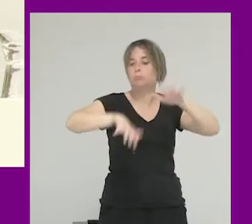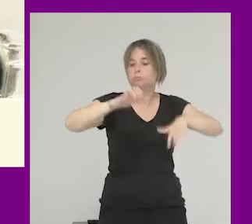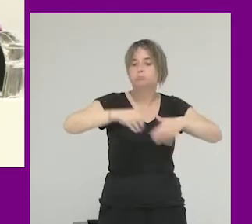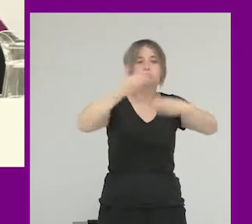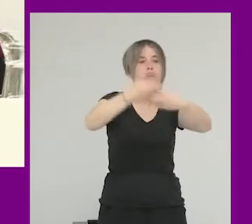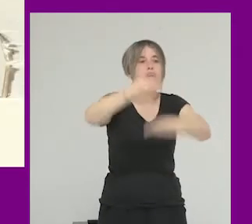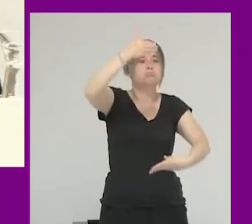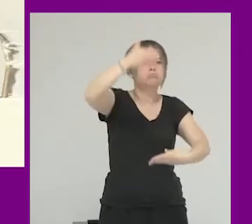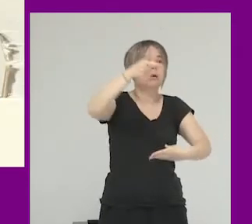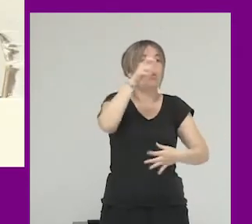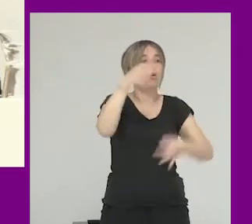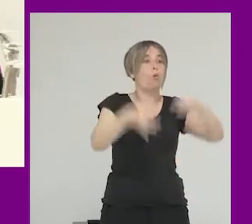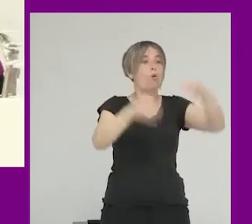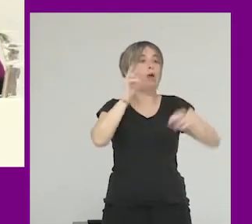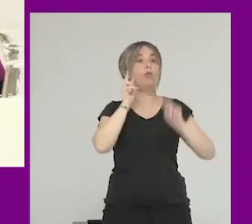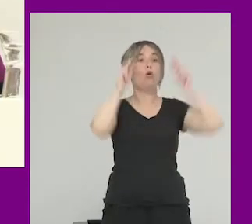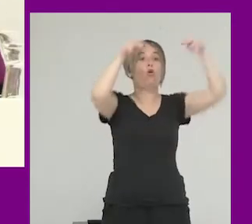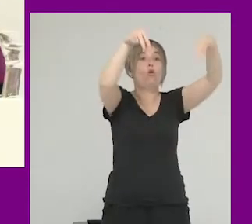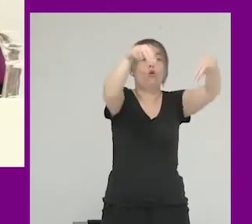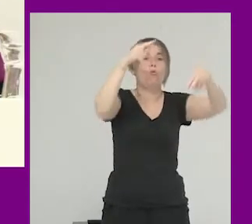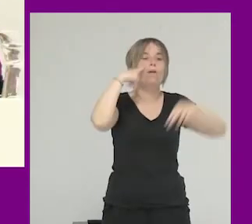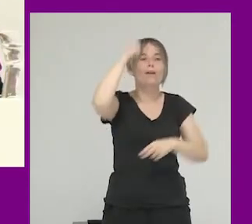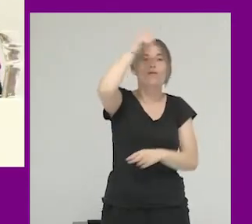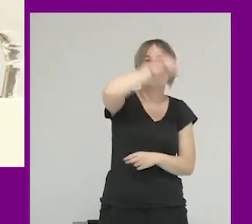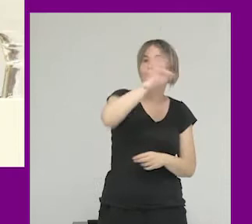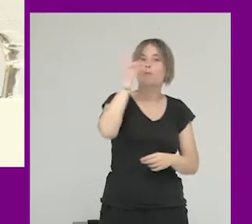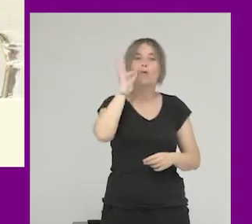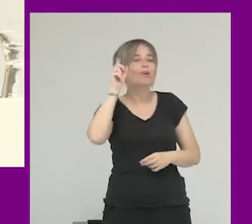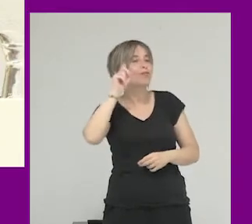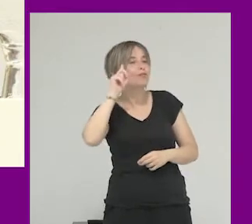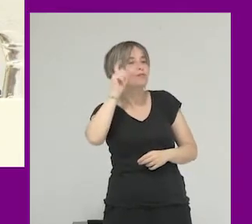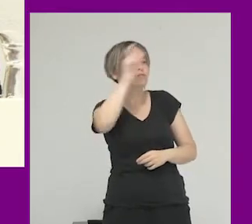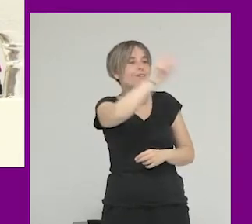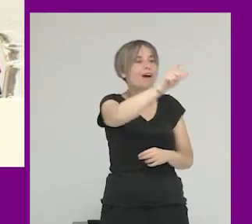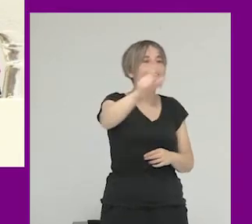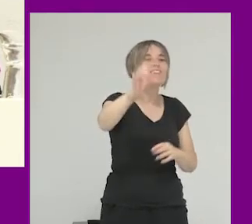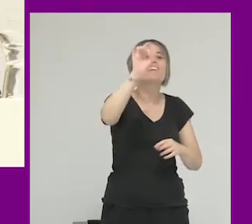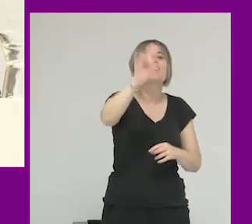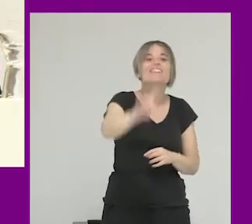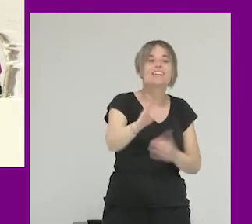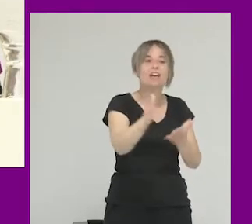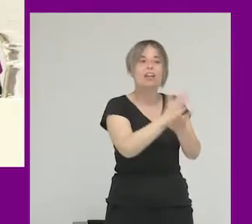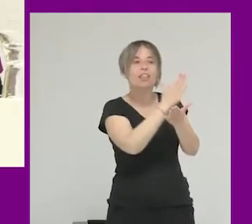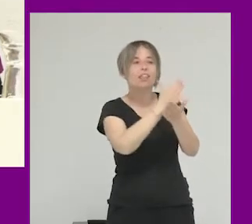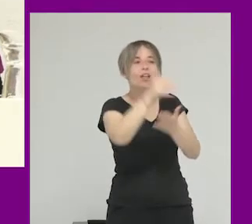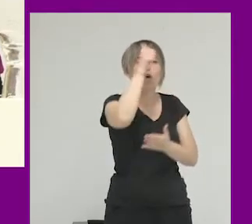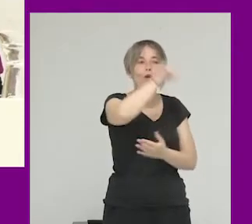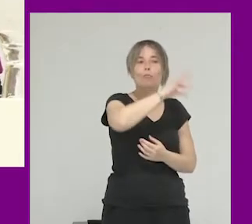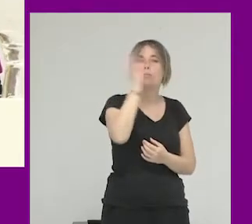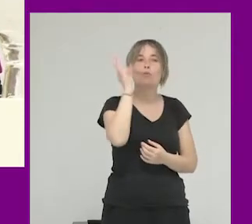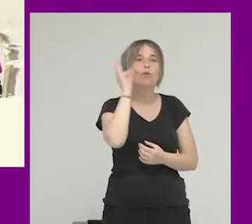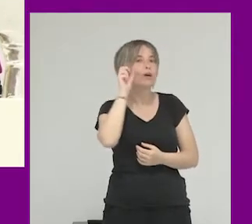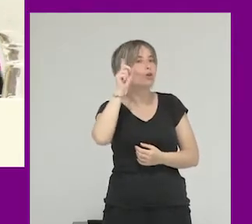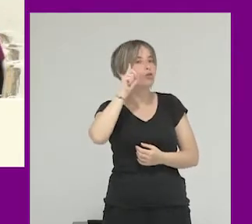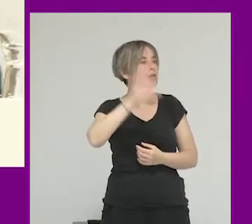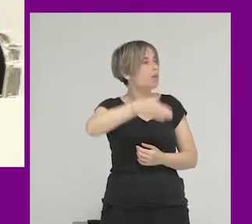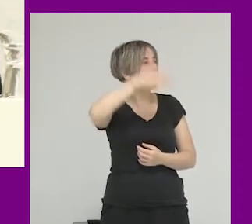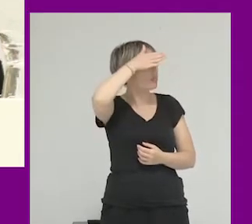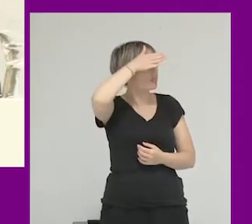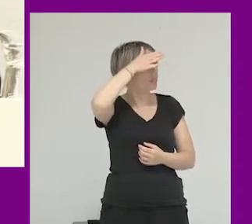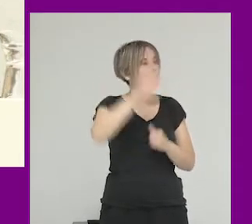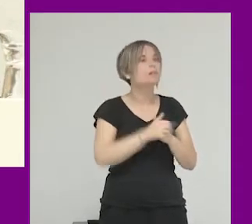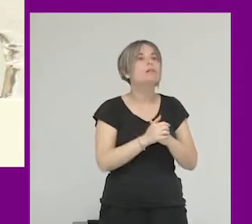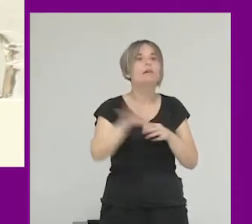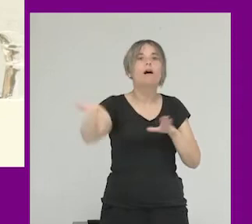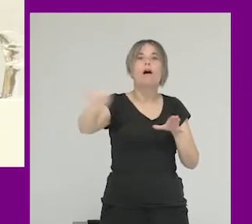paraván, con lo cual el tribunal no estaba condicionado por ese sesgo de género y empezaron